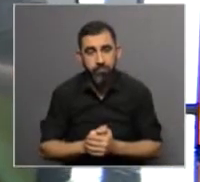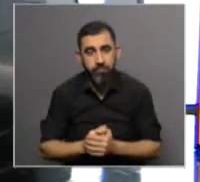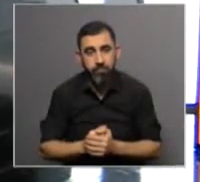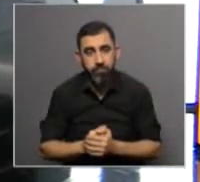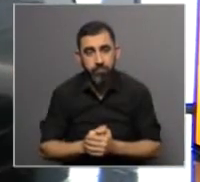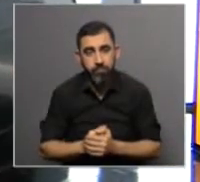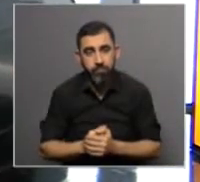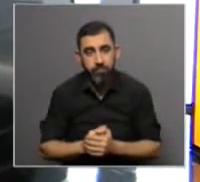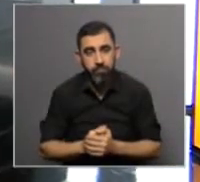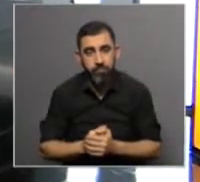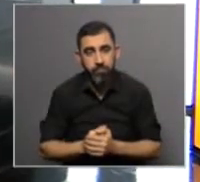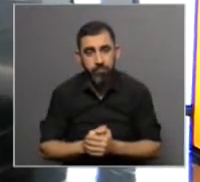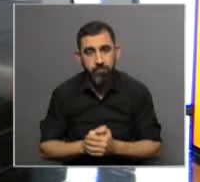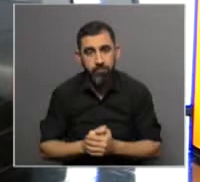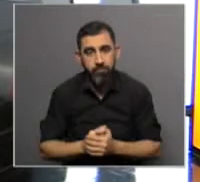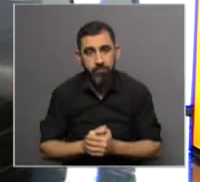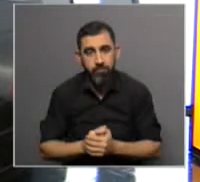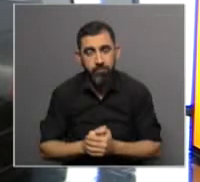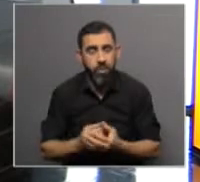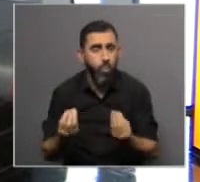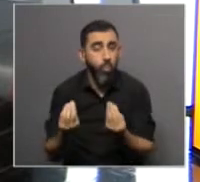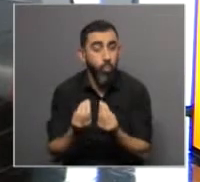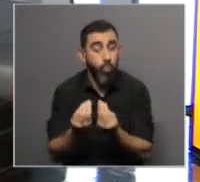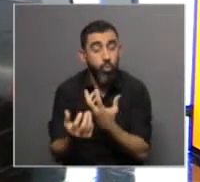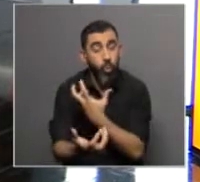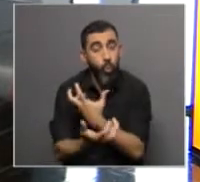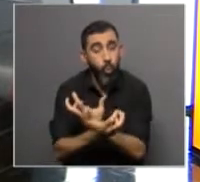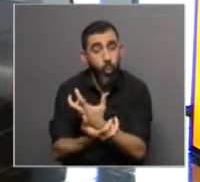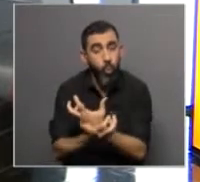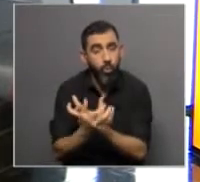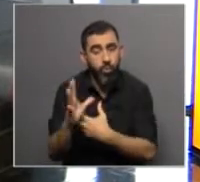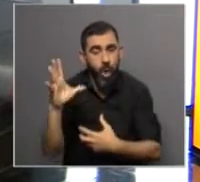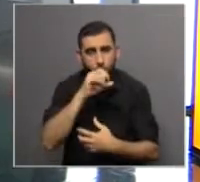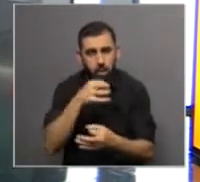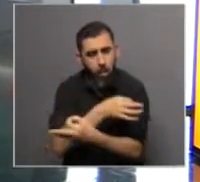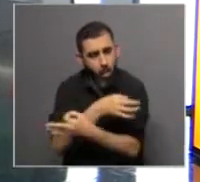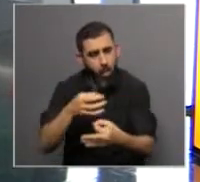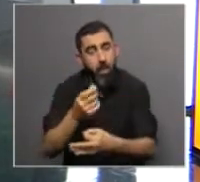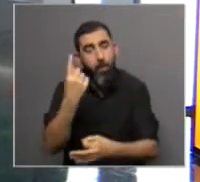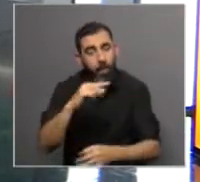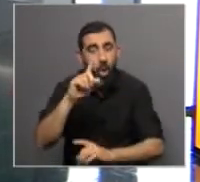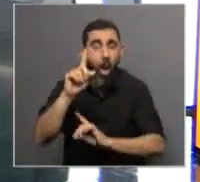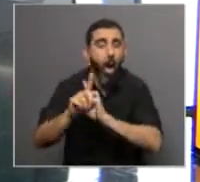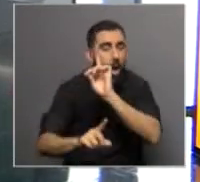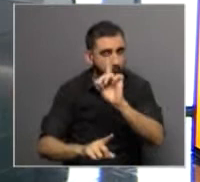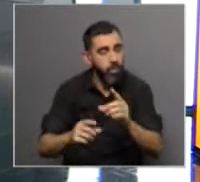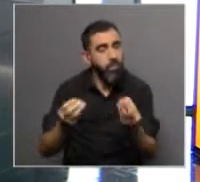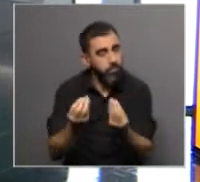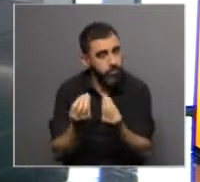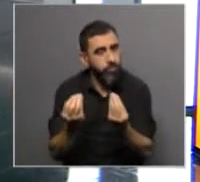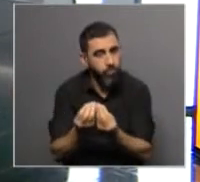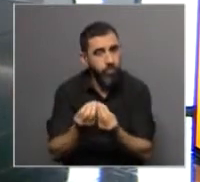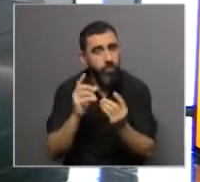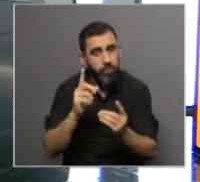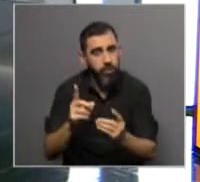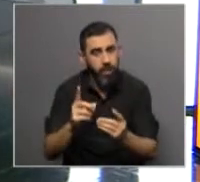Un detalle. Muchos restos tienen un estado de conservación excelente, pero hay un porcentaje no despreciable que está mucho